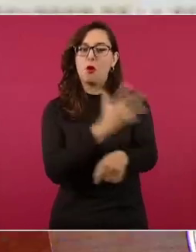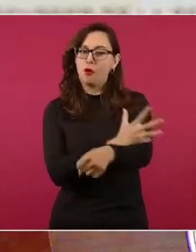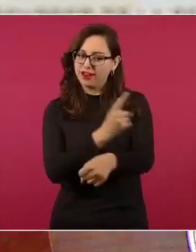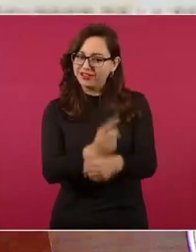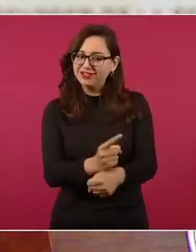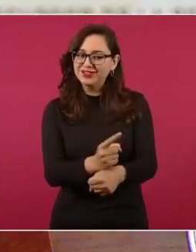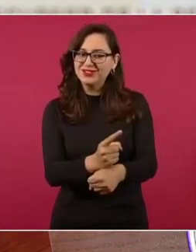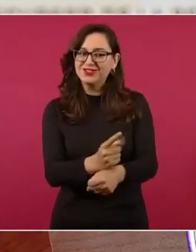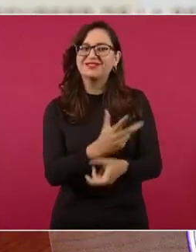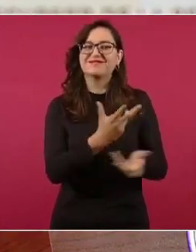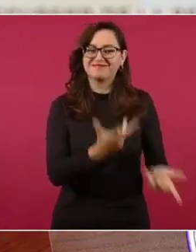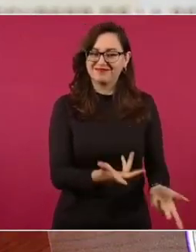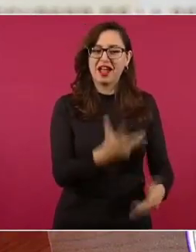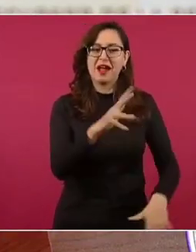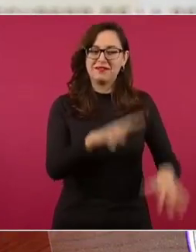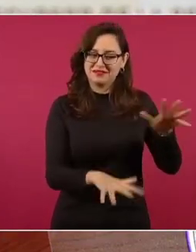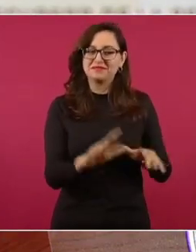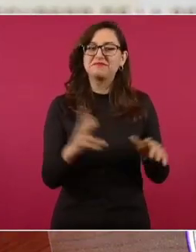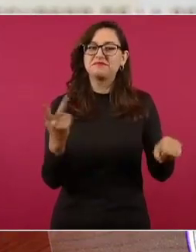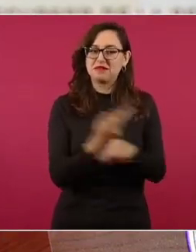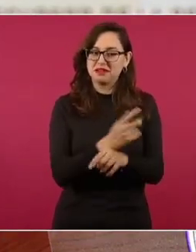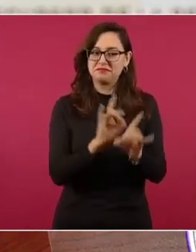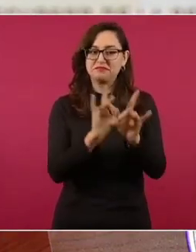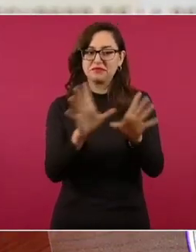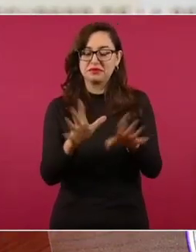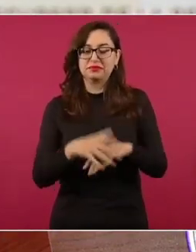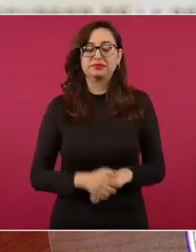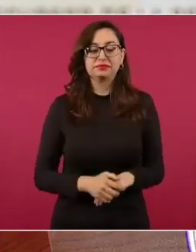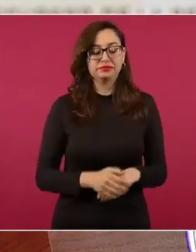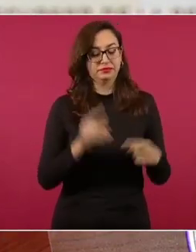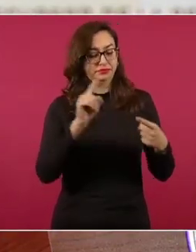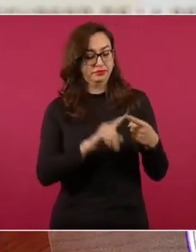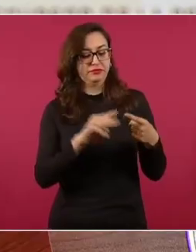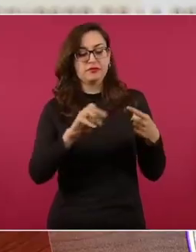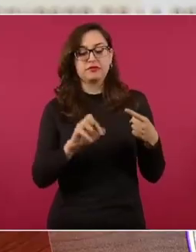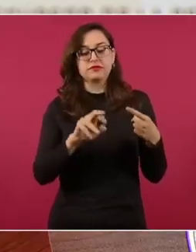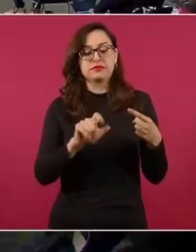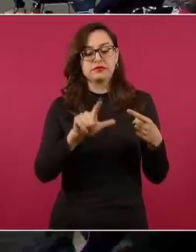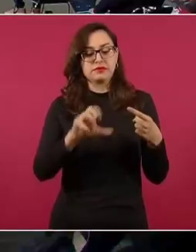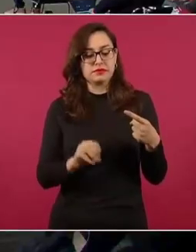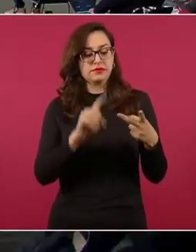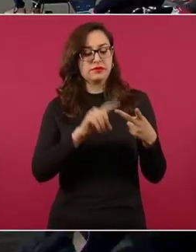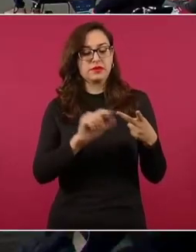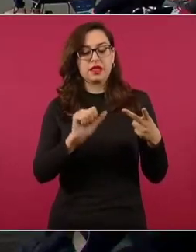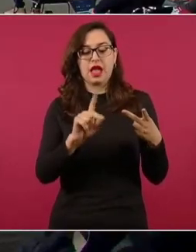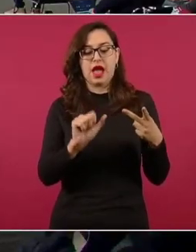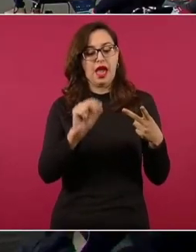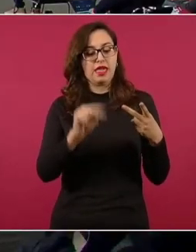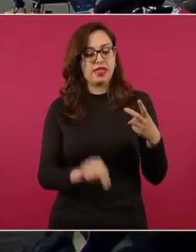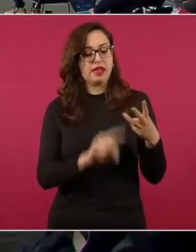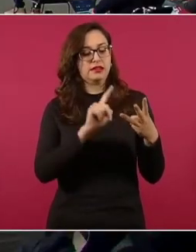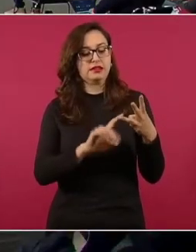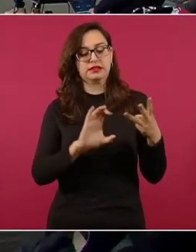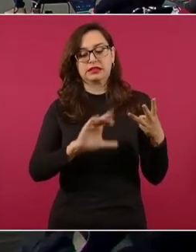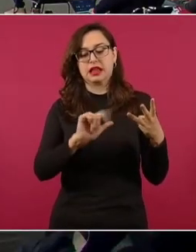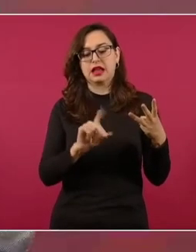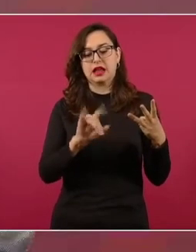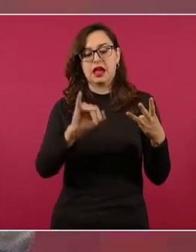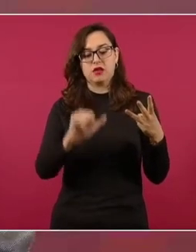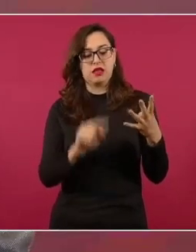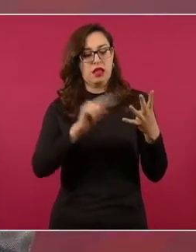Entonces, ¿qué es lo que nos une? Don Marcelo, con Adán, con Claudio. Es